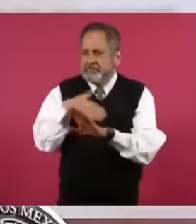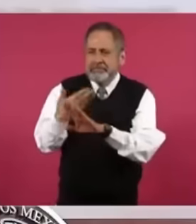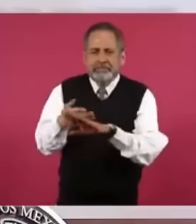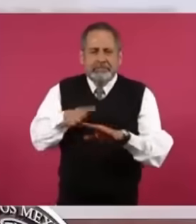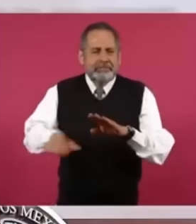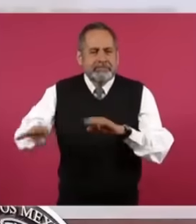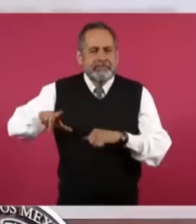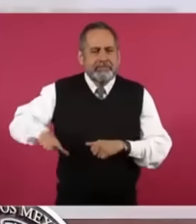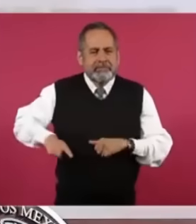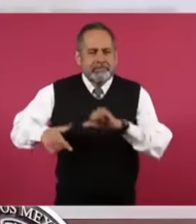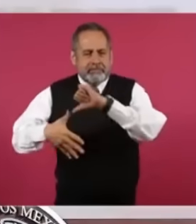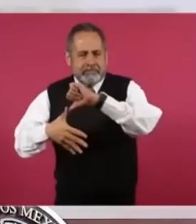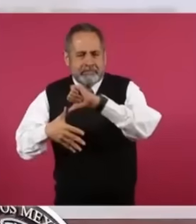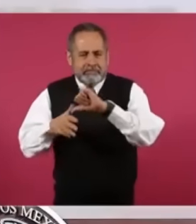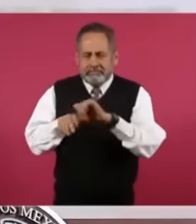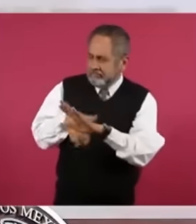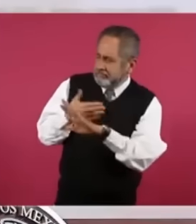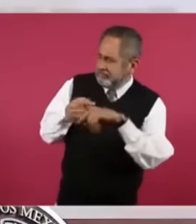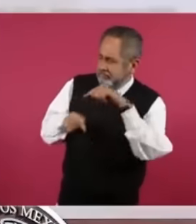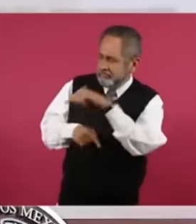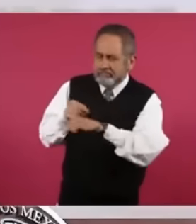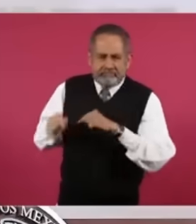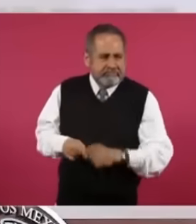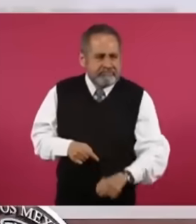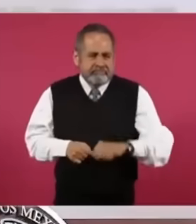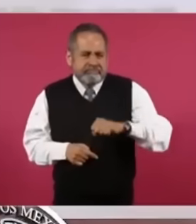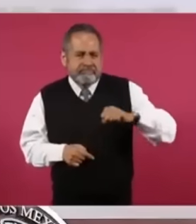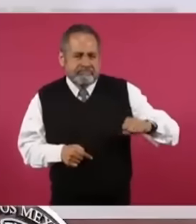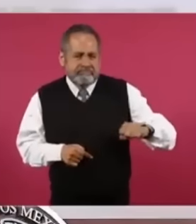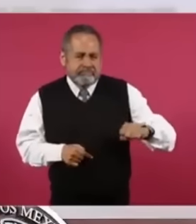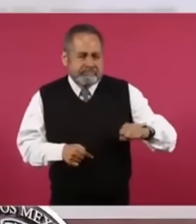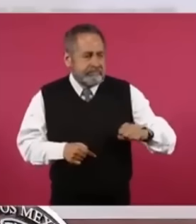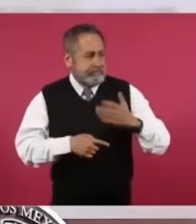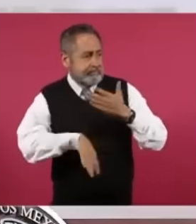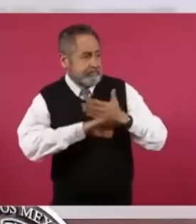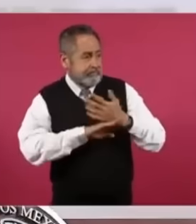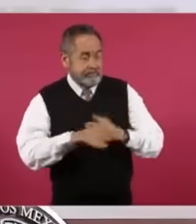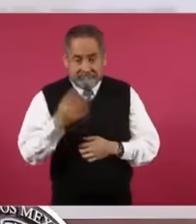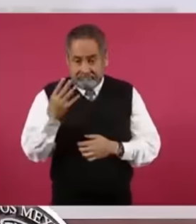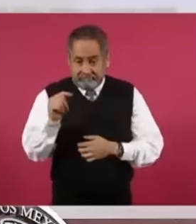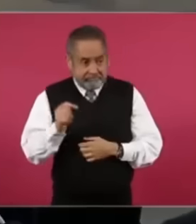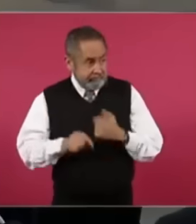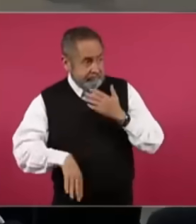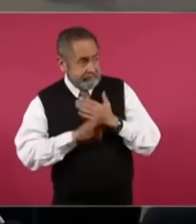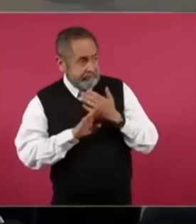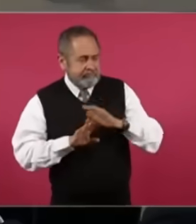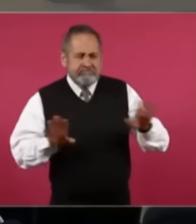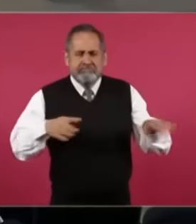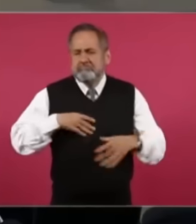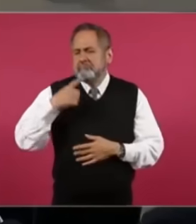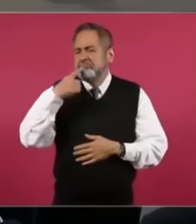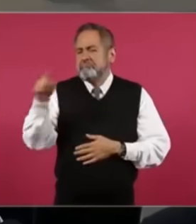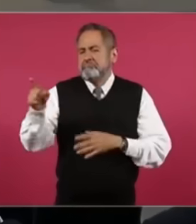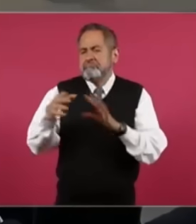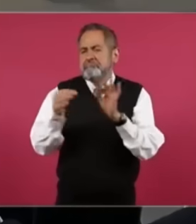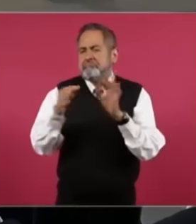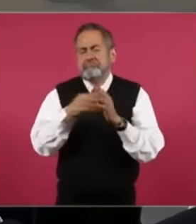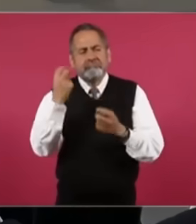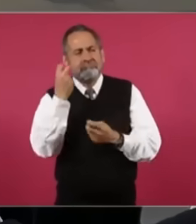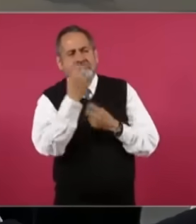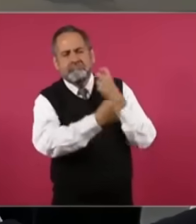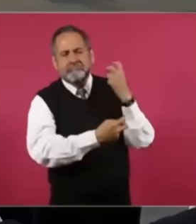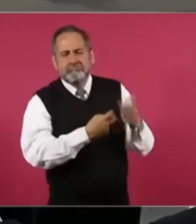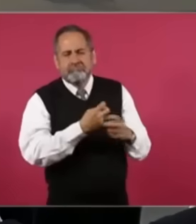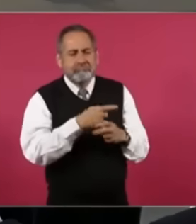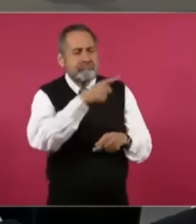para neutralizar las voces pro 4T en las redes. Basta con hacer una campaña de denuncias en contra de algunas cuentas para que